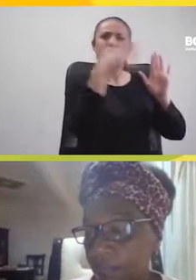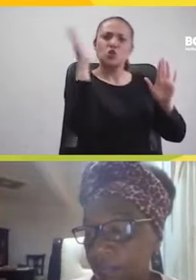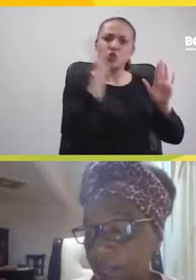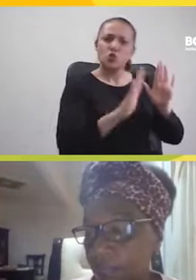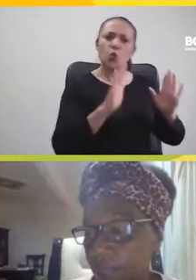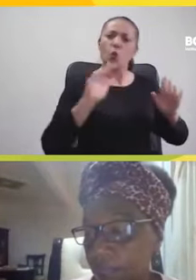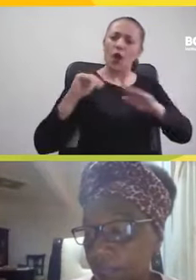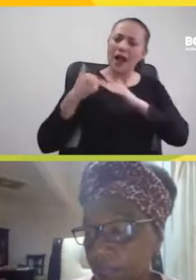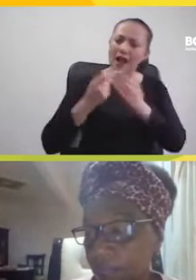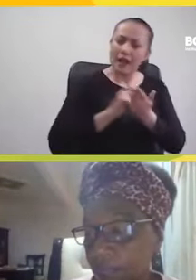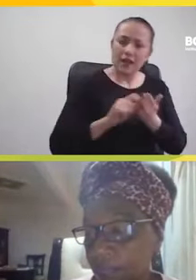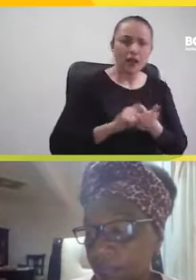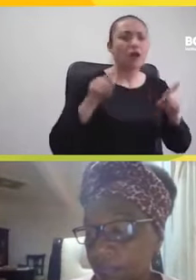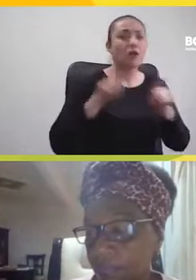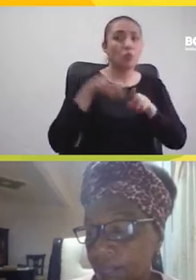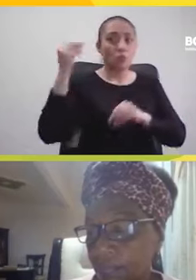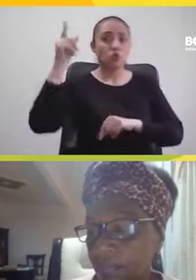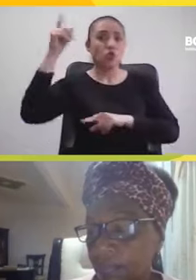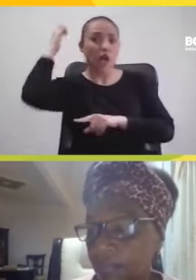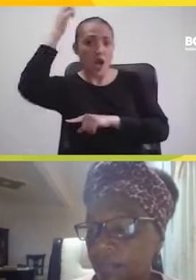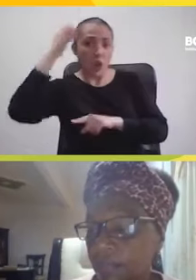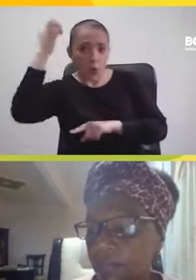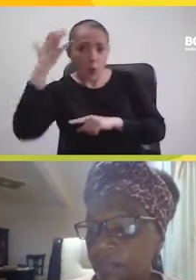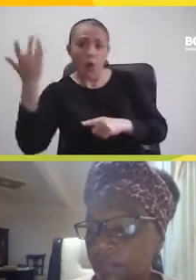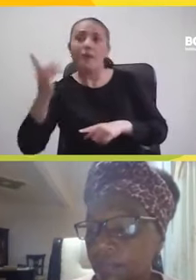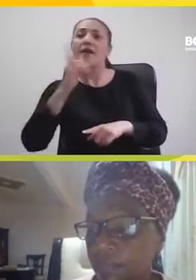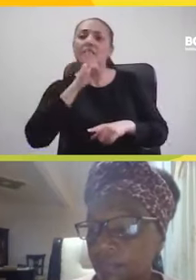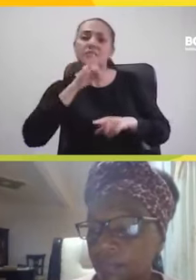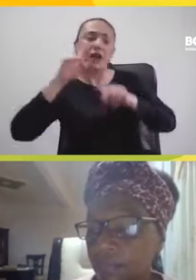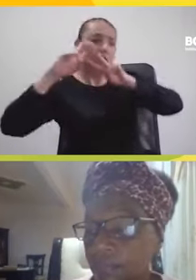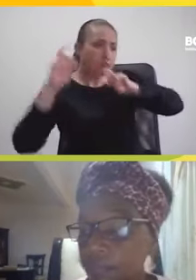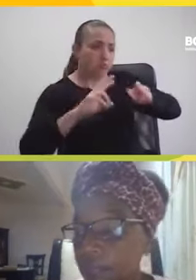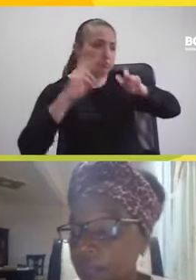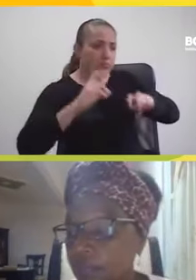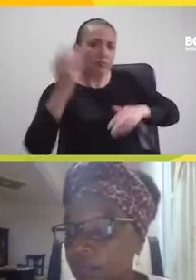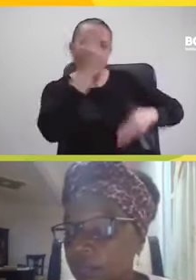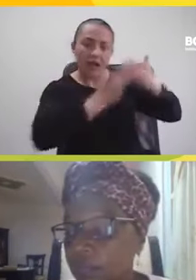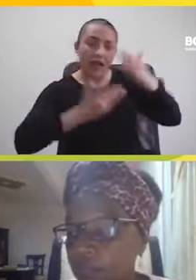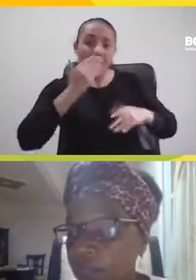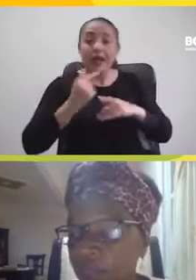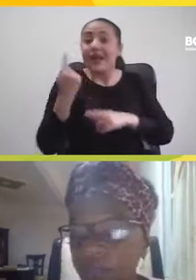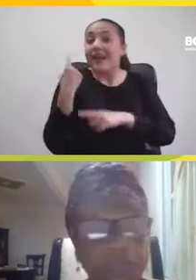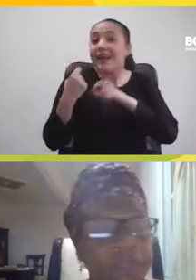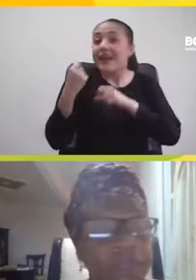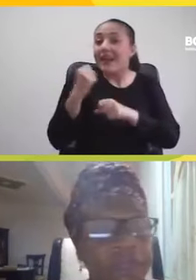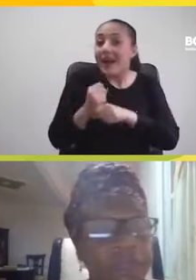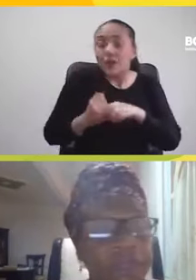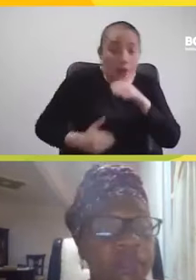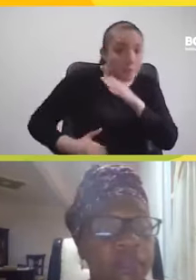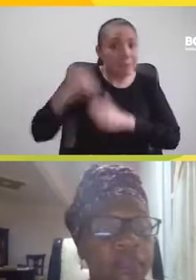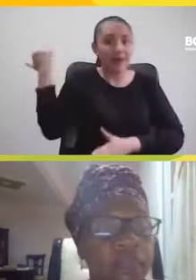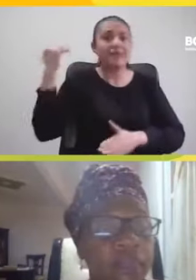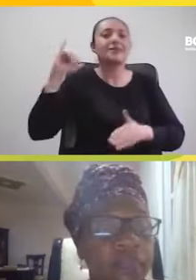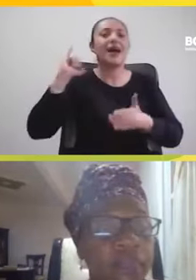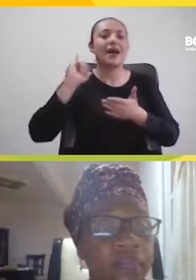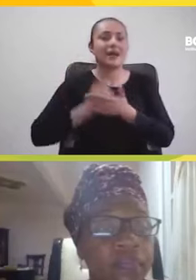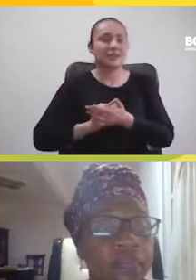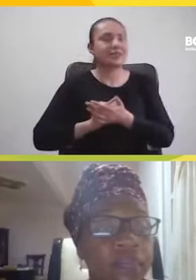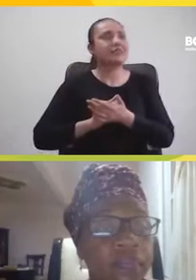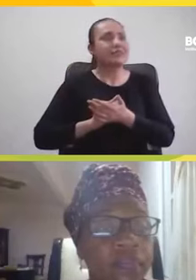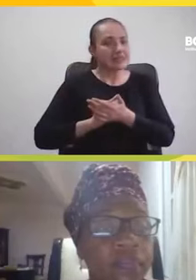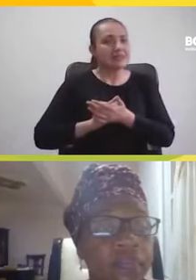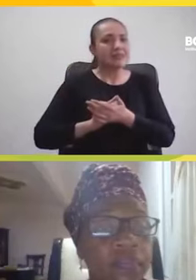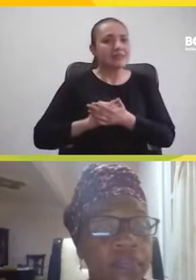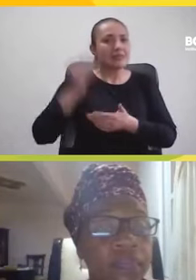Unidos, inclusive en Brasil. Y a partir del año pasado creo que se empieza a pagar la deuda, pero que eso no